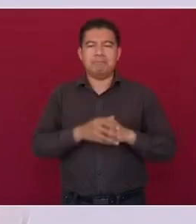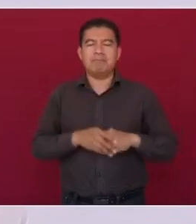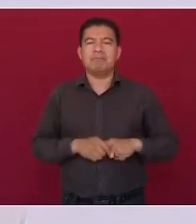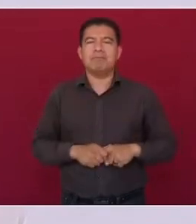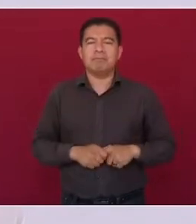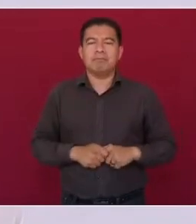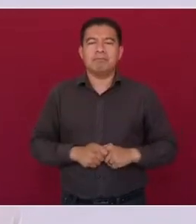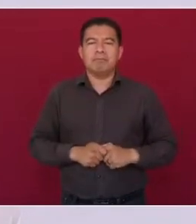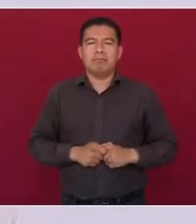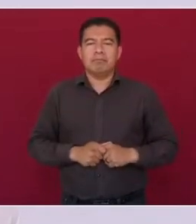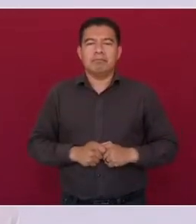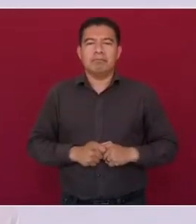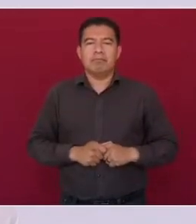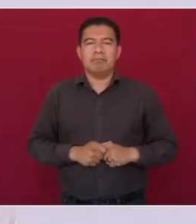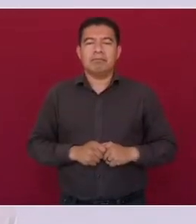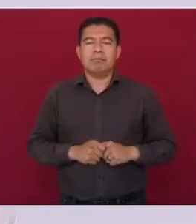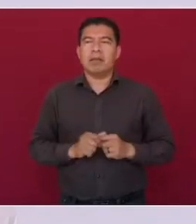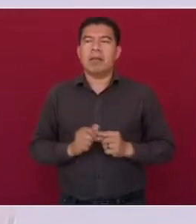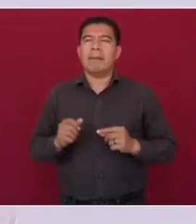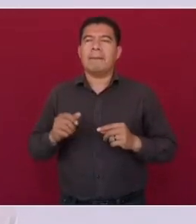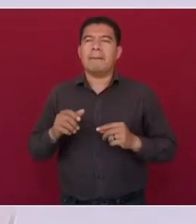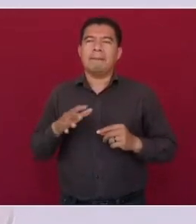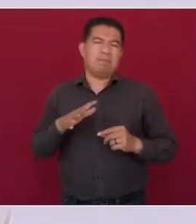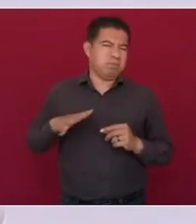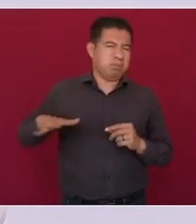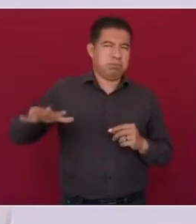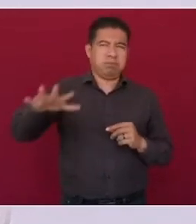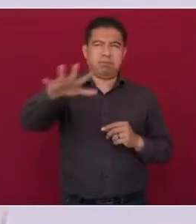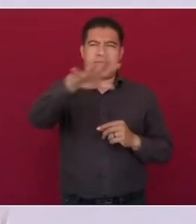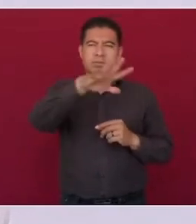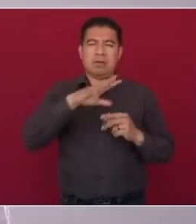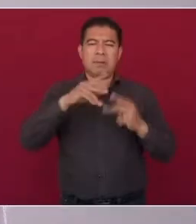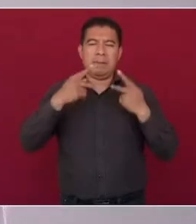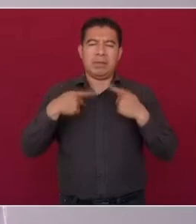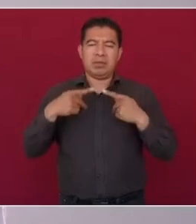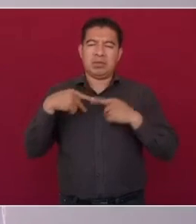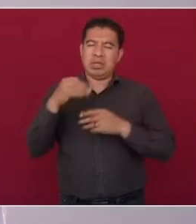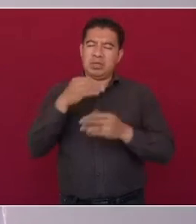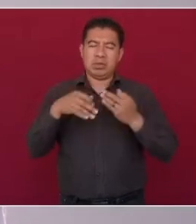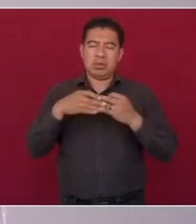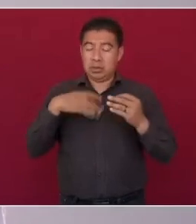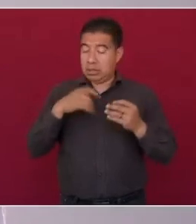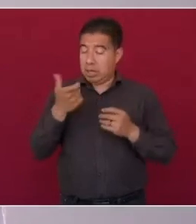También, si el grueso de la población dispone de algún dinero para gastar,